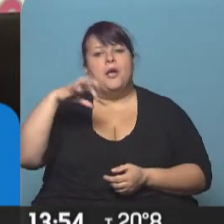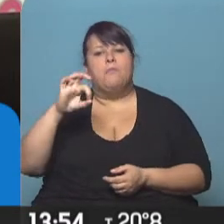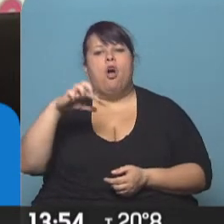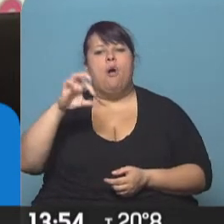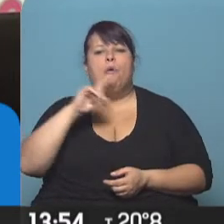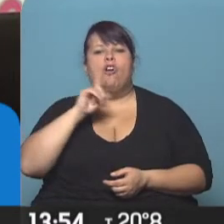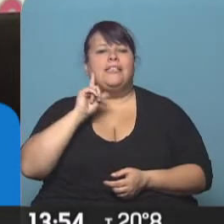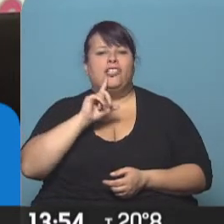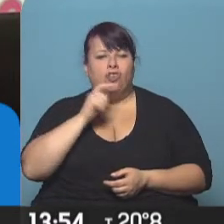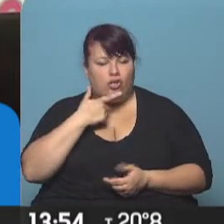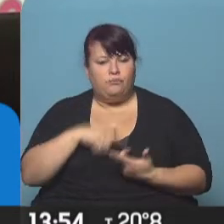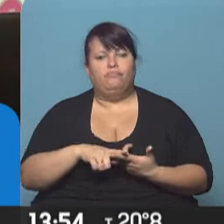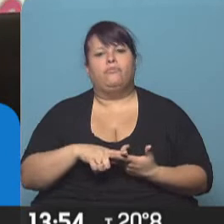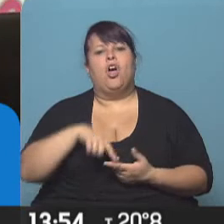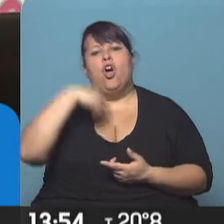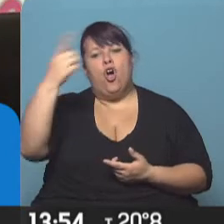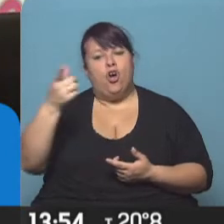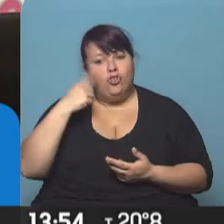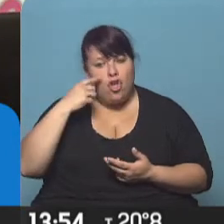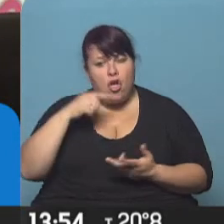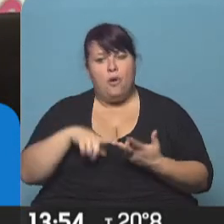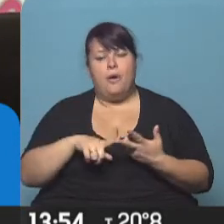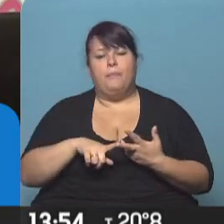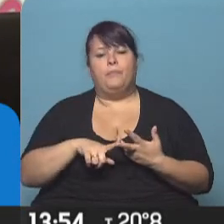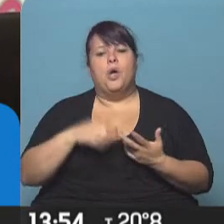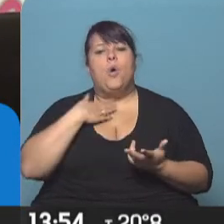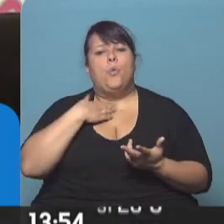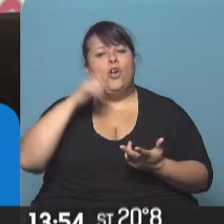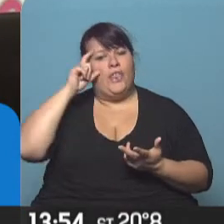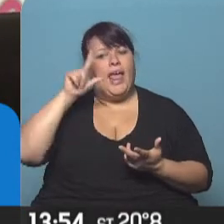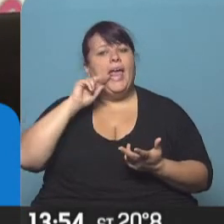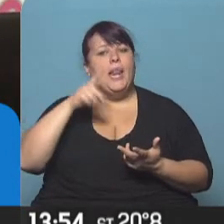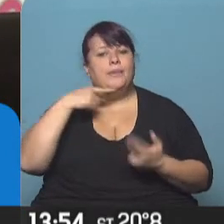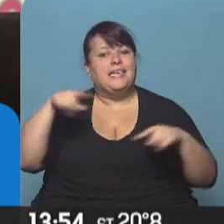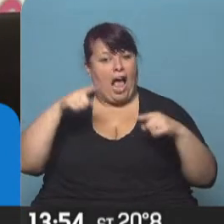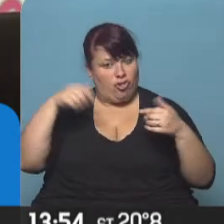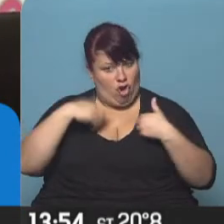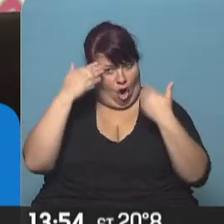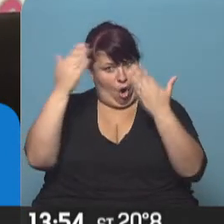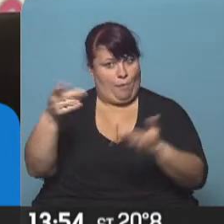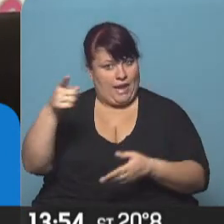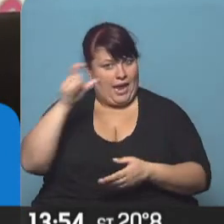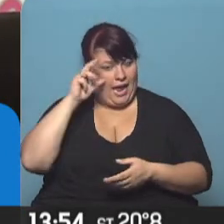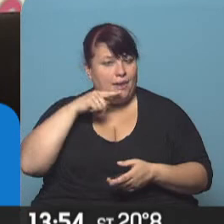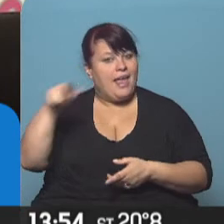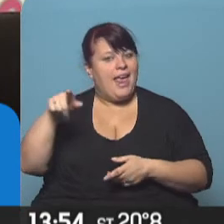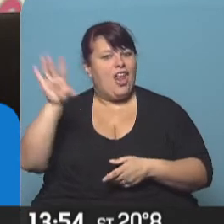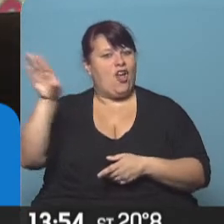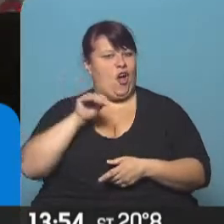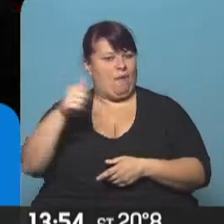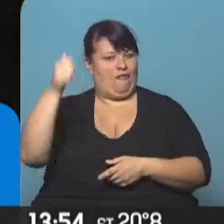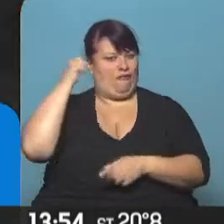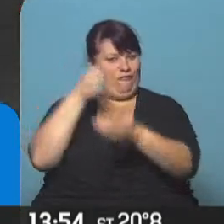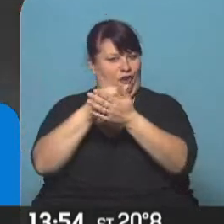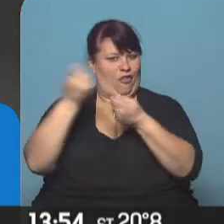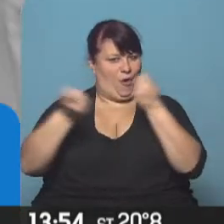Popotitos. John McKinney hace la voz de Elvis en una canción que yo le dedico a Elvis, y él lo va imitando detrás